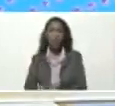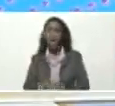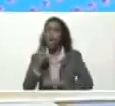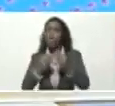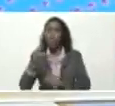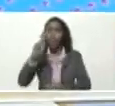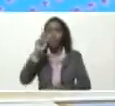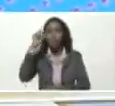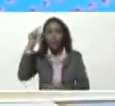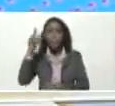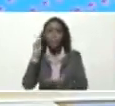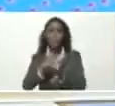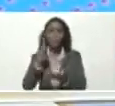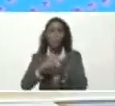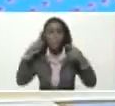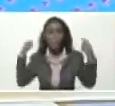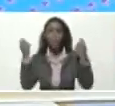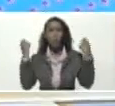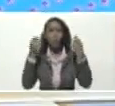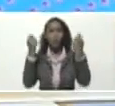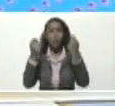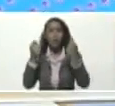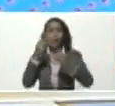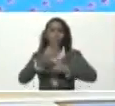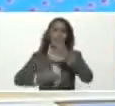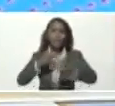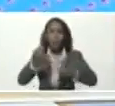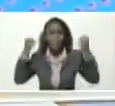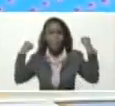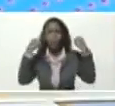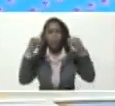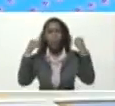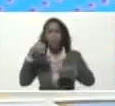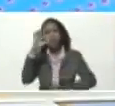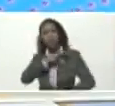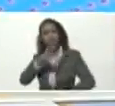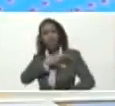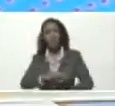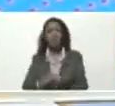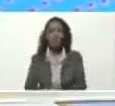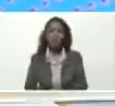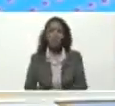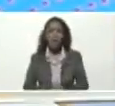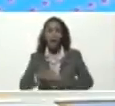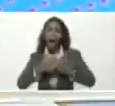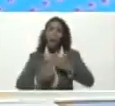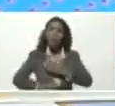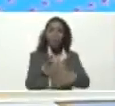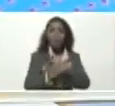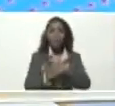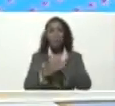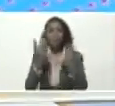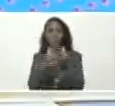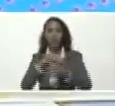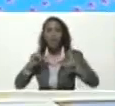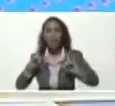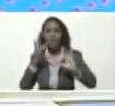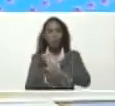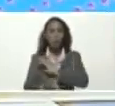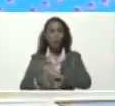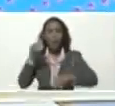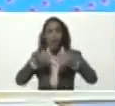día de participación popular, de ejercicio de la soberanía, de avance de la democracia. La